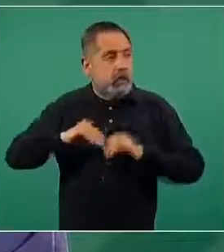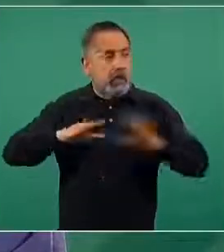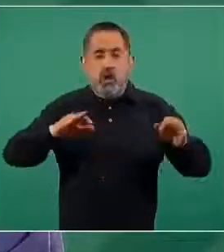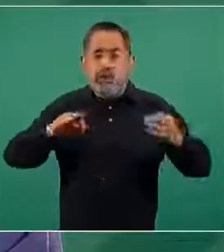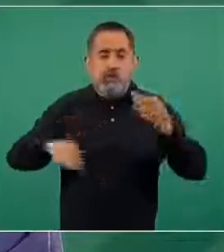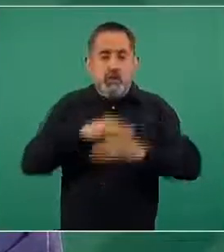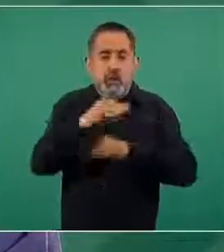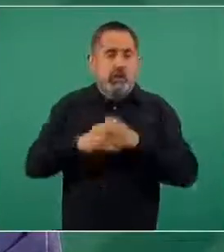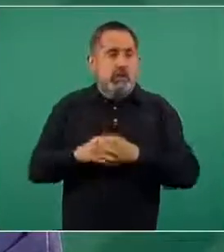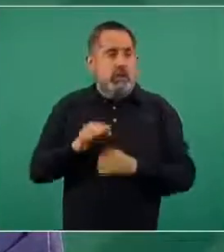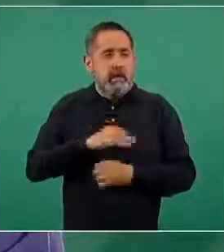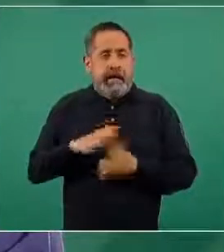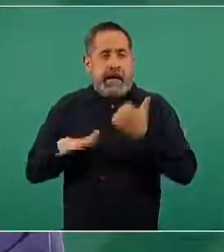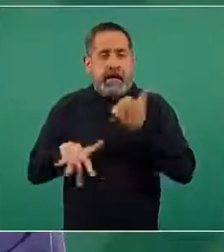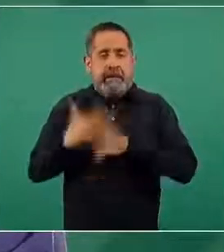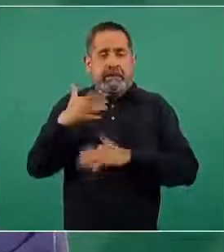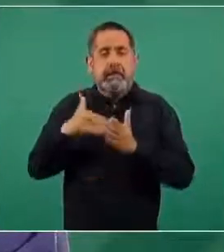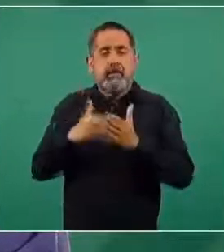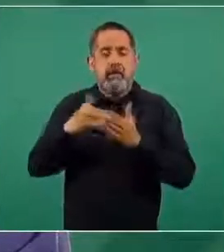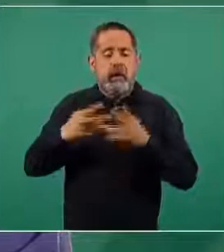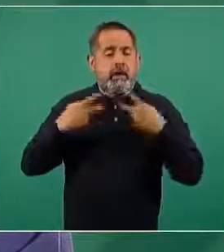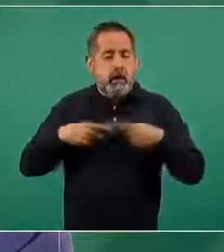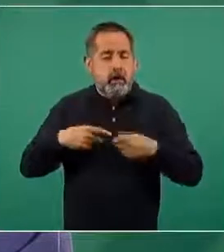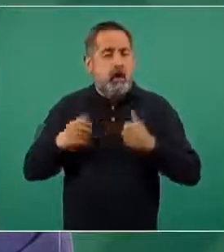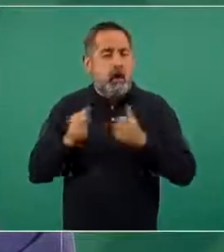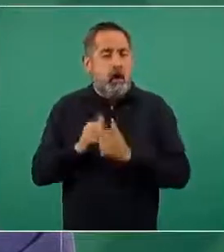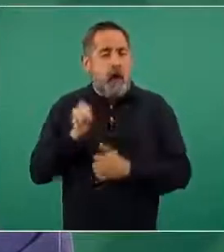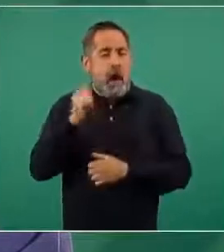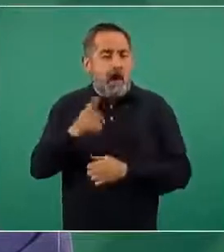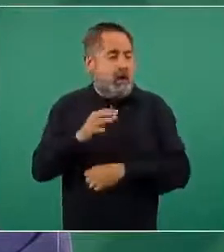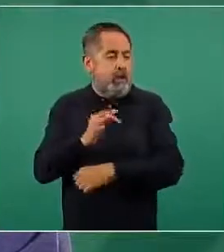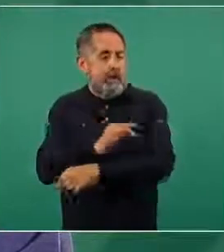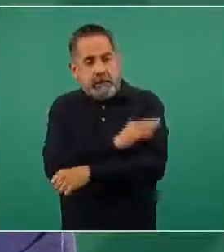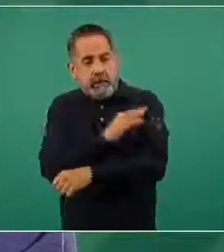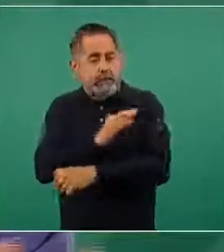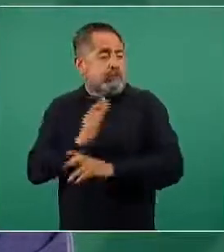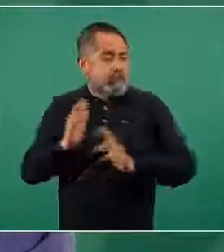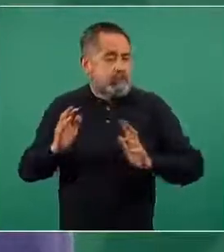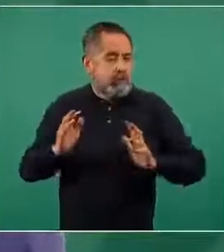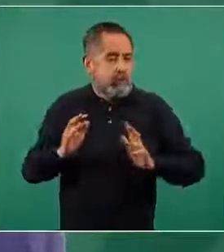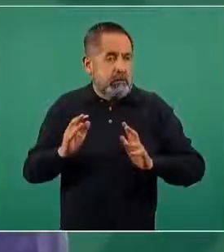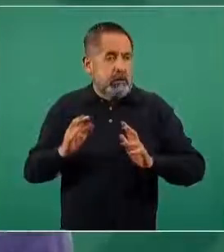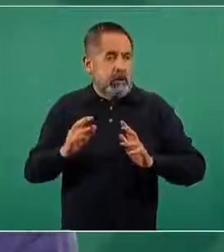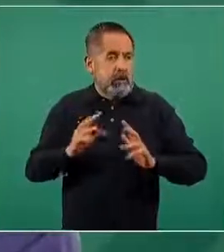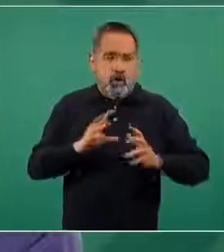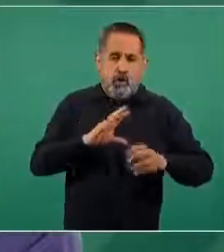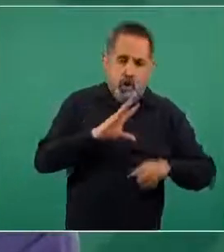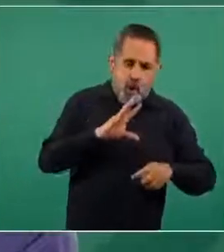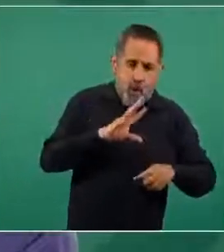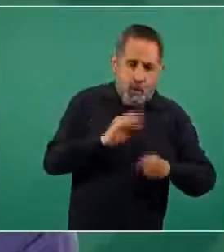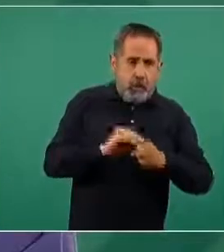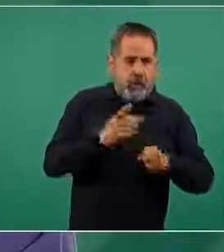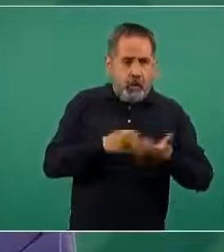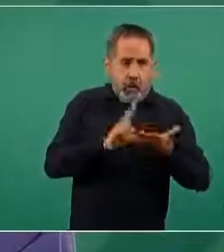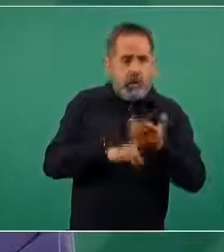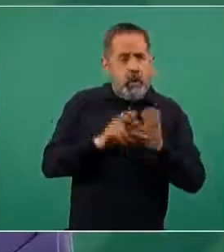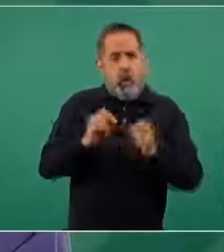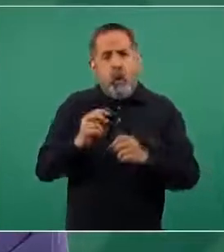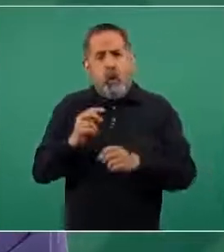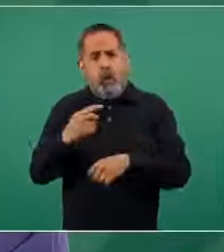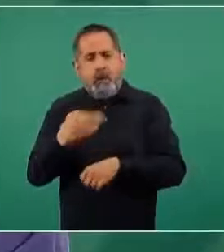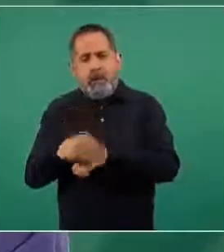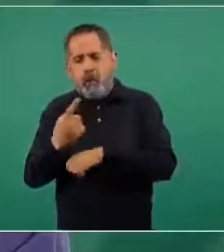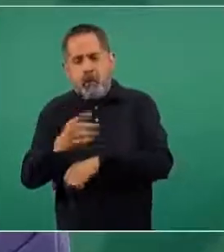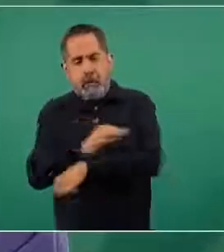universal. Ya llevamos más de 15 millones de personas con el esquema de vacunación, ya sea completo o parcial.